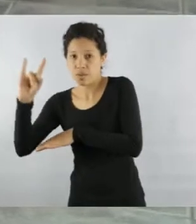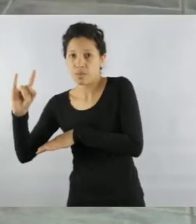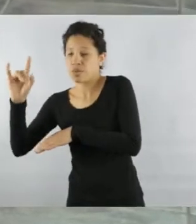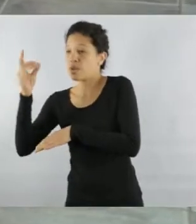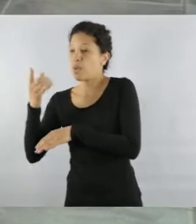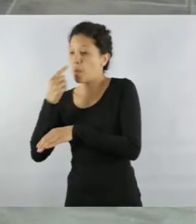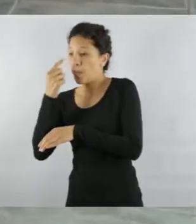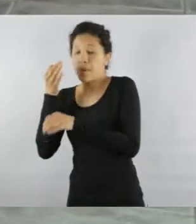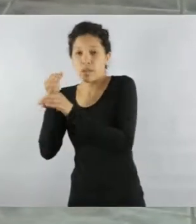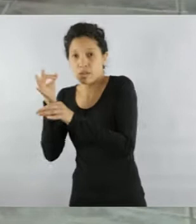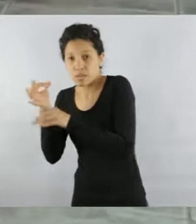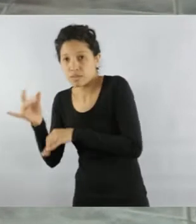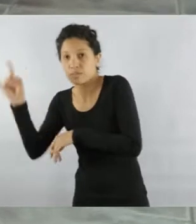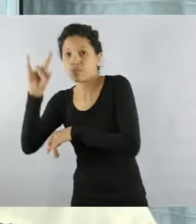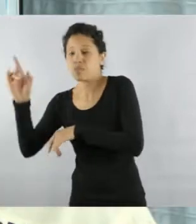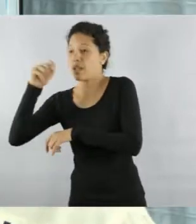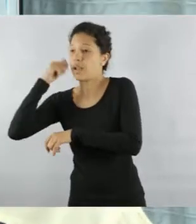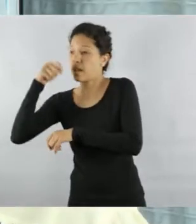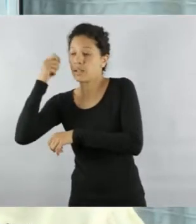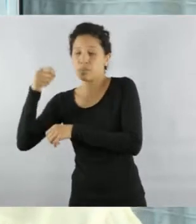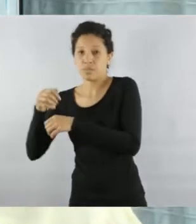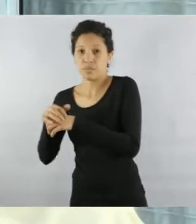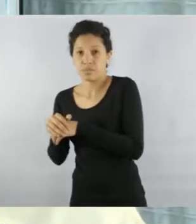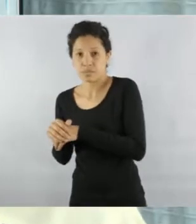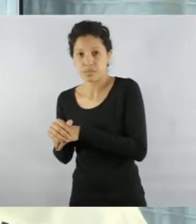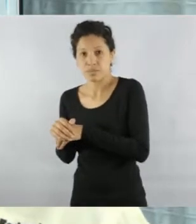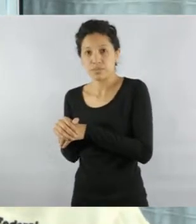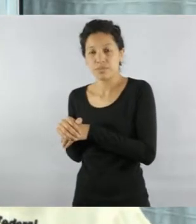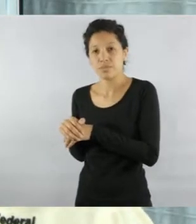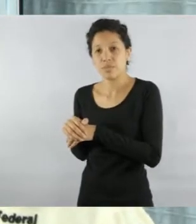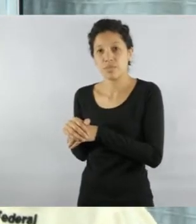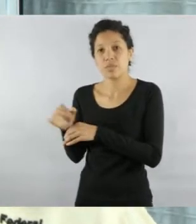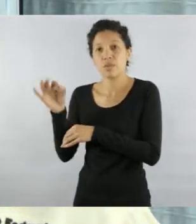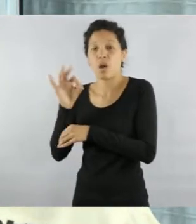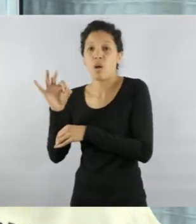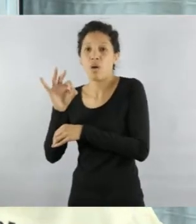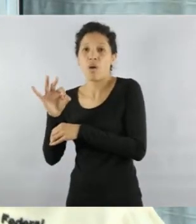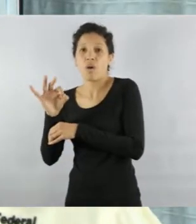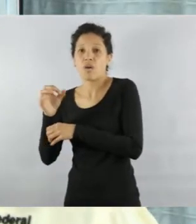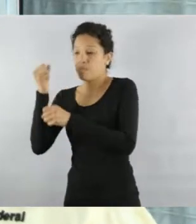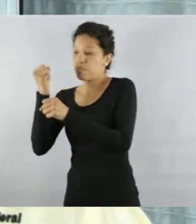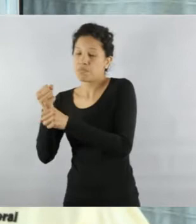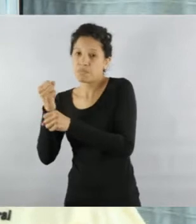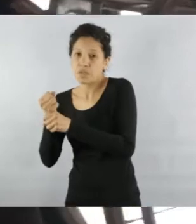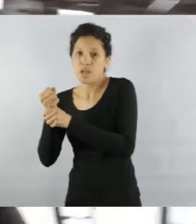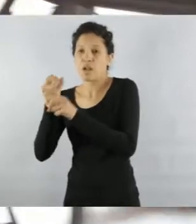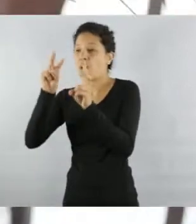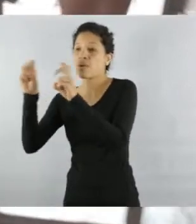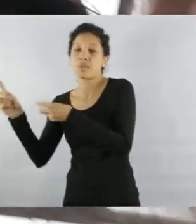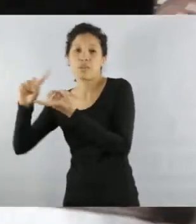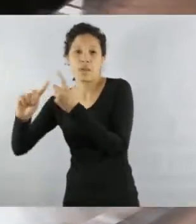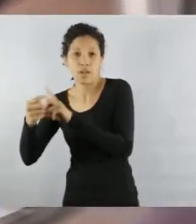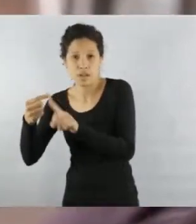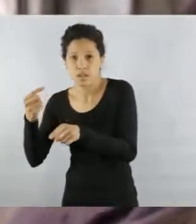adiestrador en la facultad de ciencias veterinaria en la escuela de educación canina o trabajar con temas relacionados